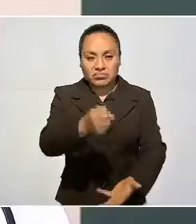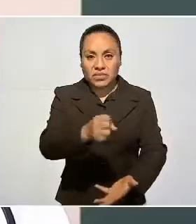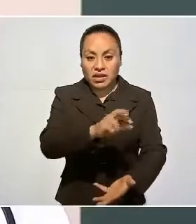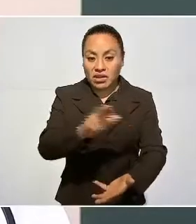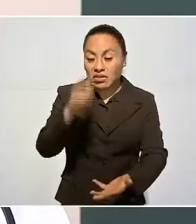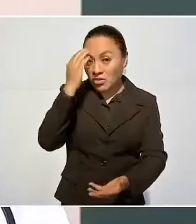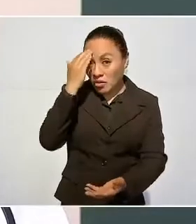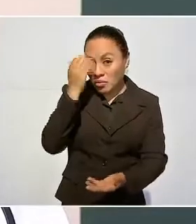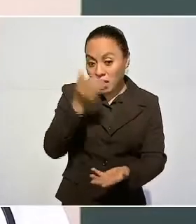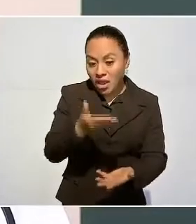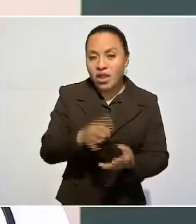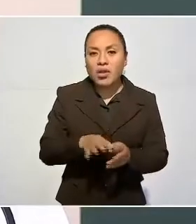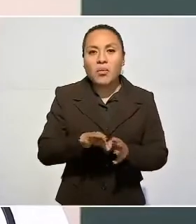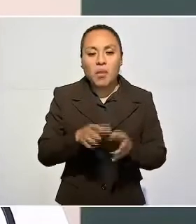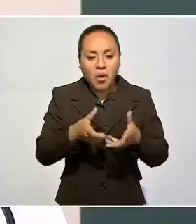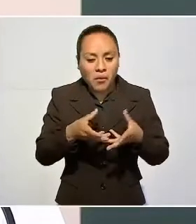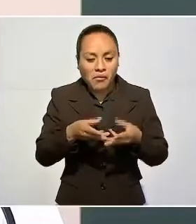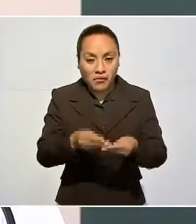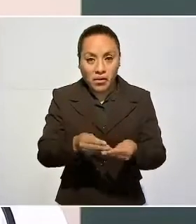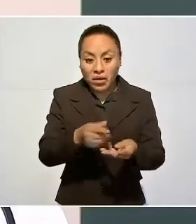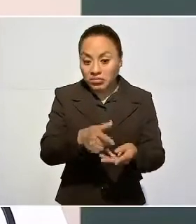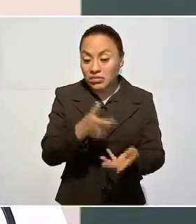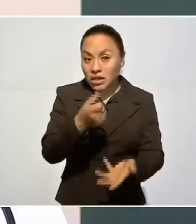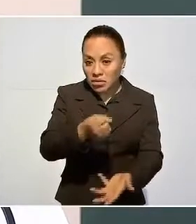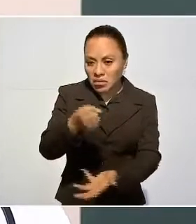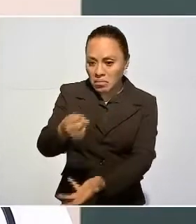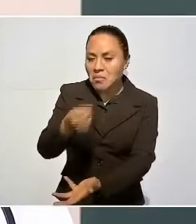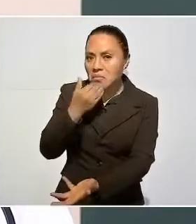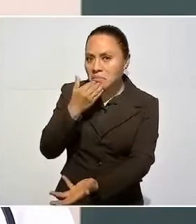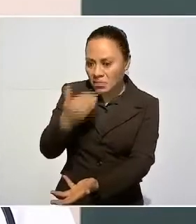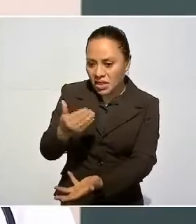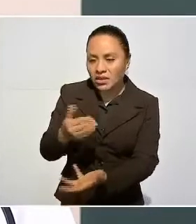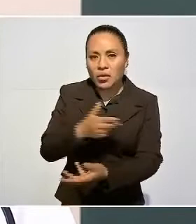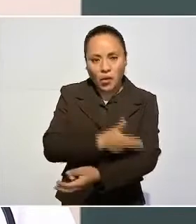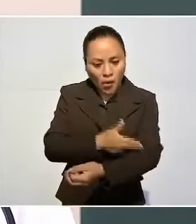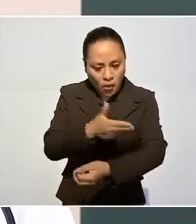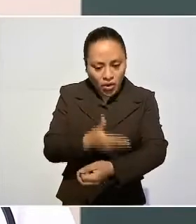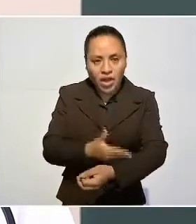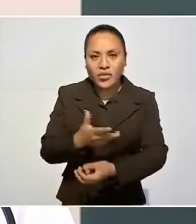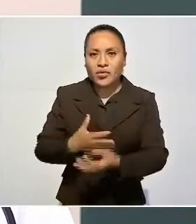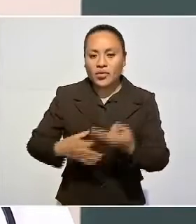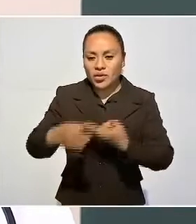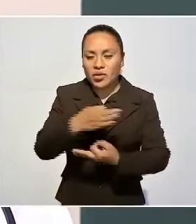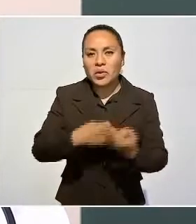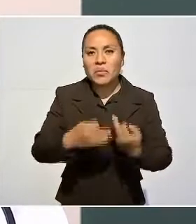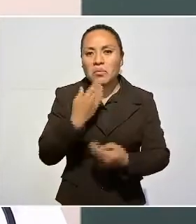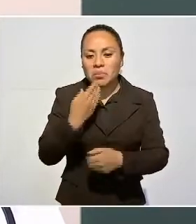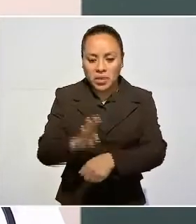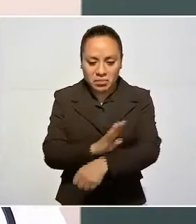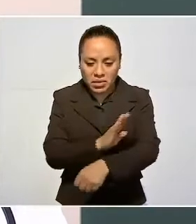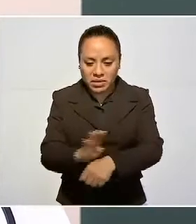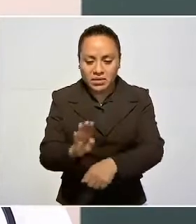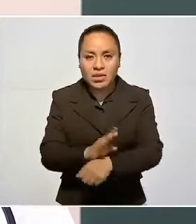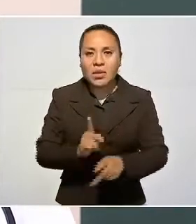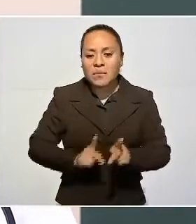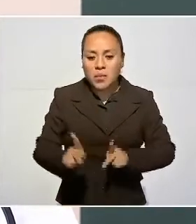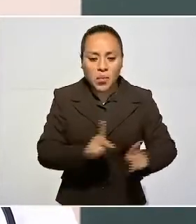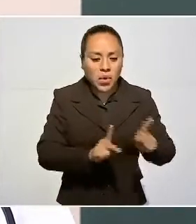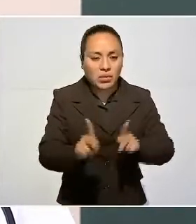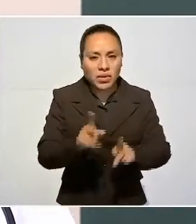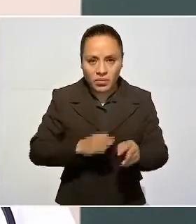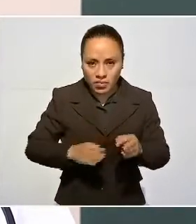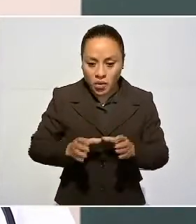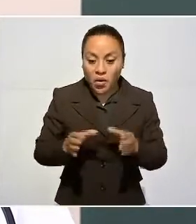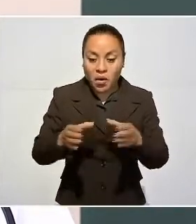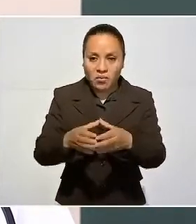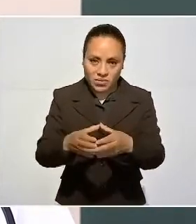a la manera de administrar con honradez y rendición de cuentas de los bienes en beneficio de nuestros pueblos. Así